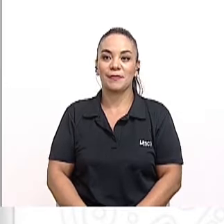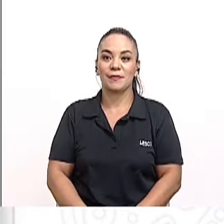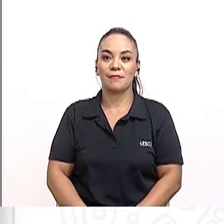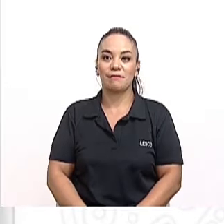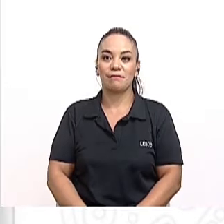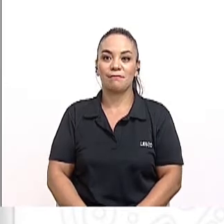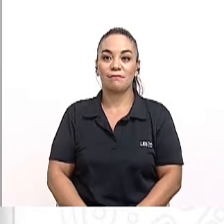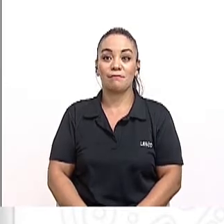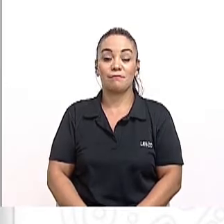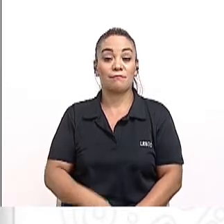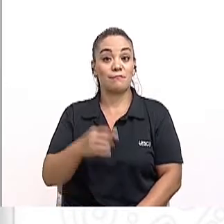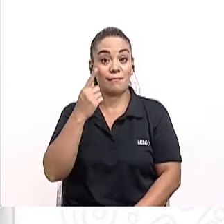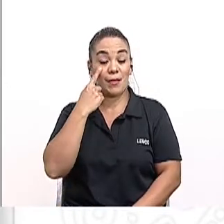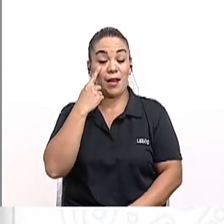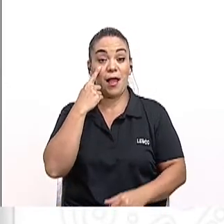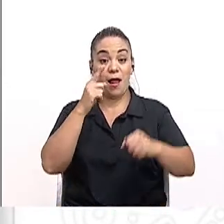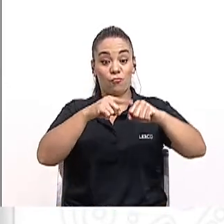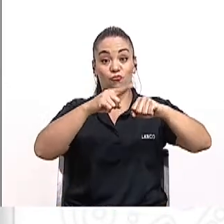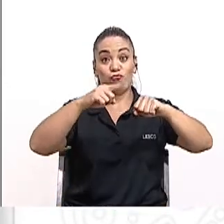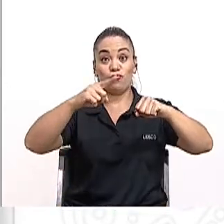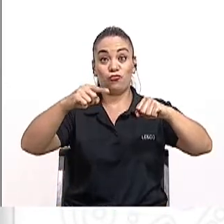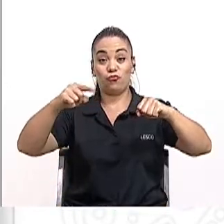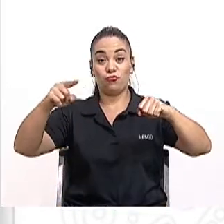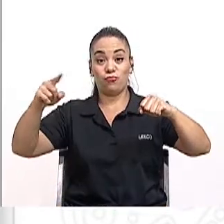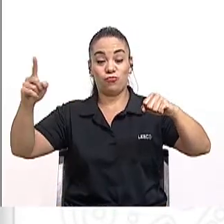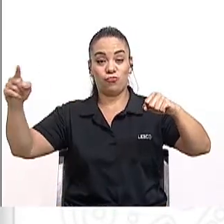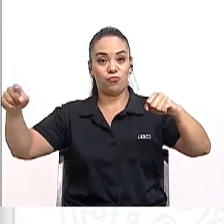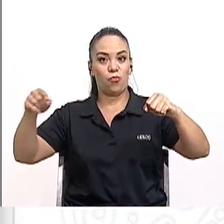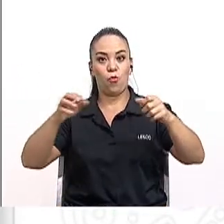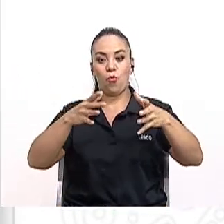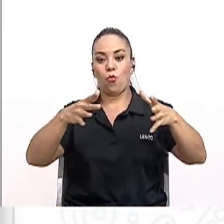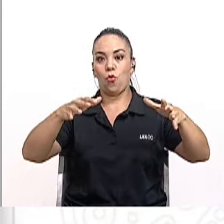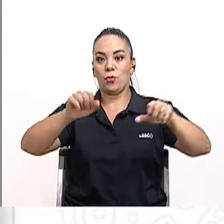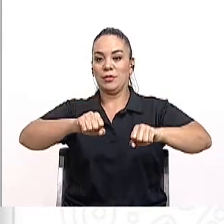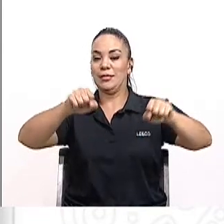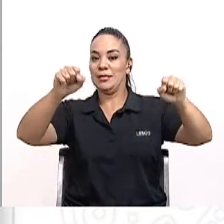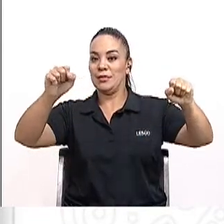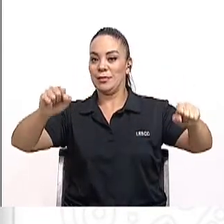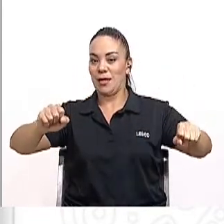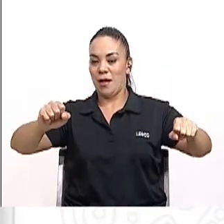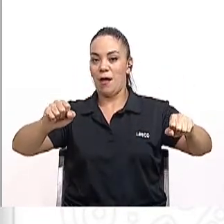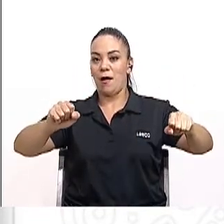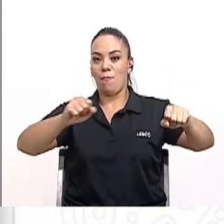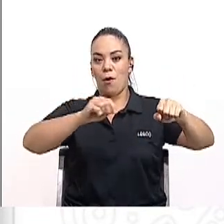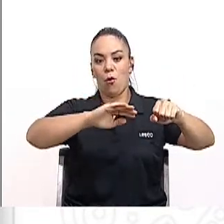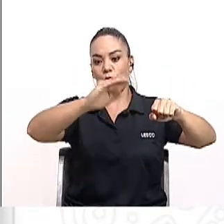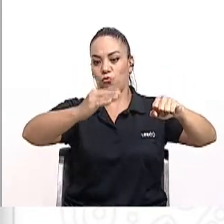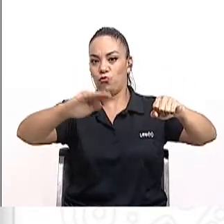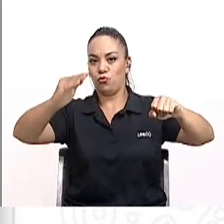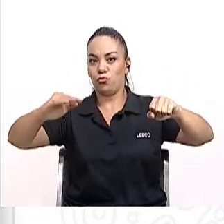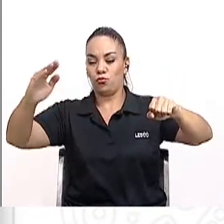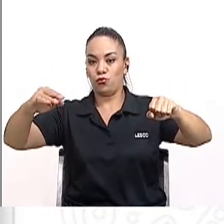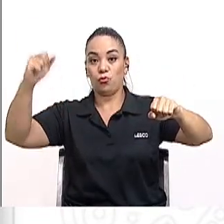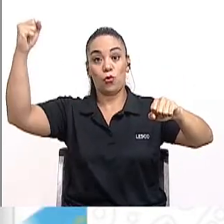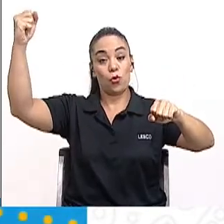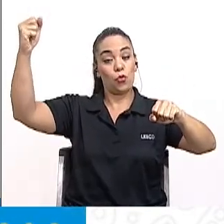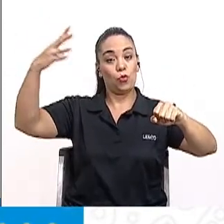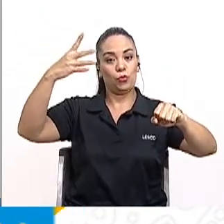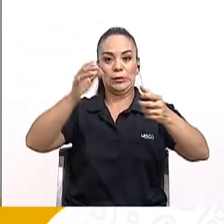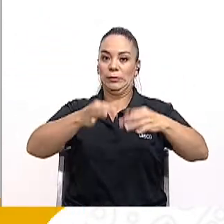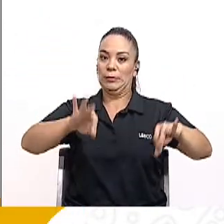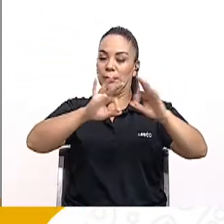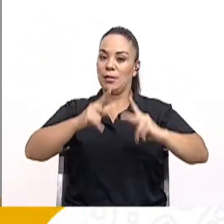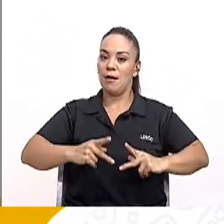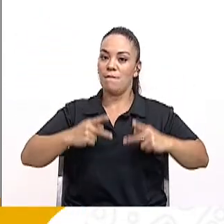La radiación electromagnética abarca un amplio espectro de longitudes de onda e incluye la luz del Sol, esencial para la vida en la